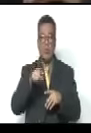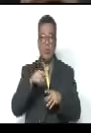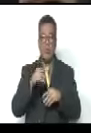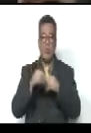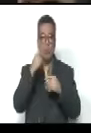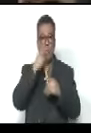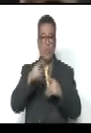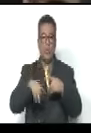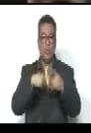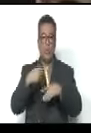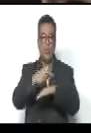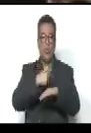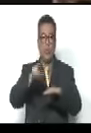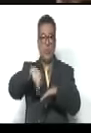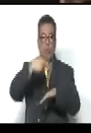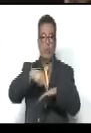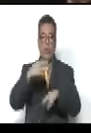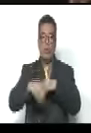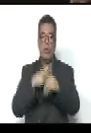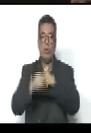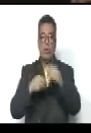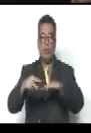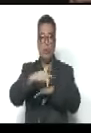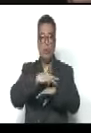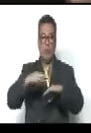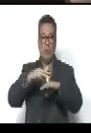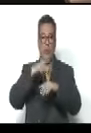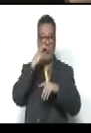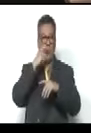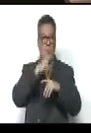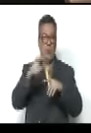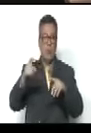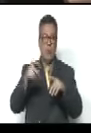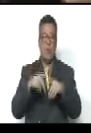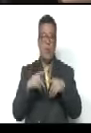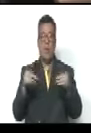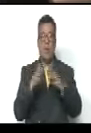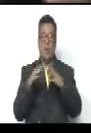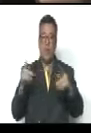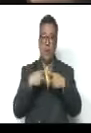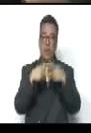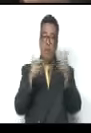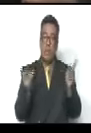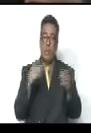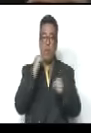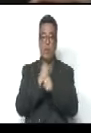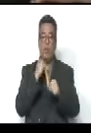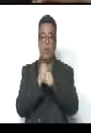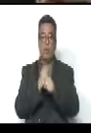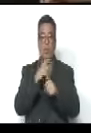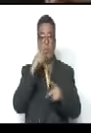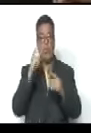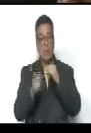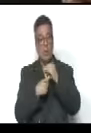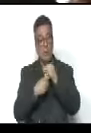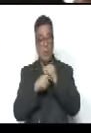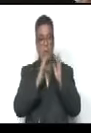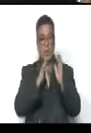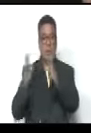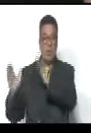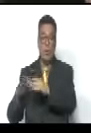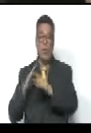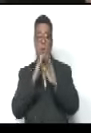hecho el Gobierno Nacional, lo que ha hecho el Ministerio de Turismo en esa gran obra de tecnología, de organización,